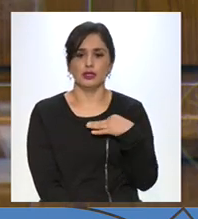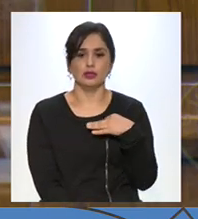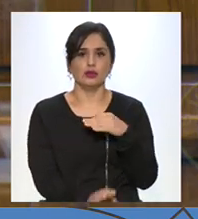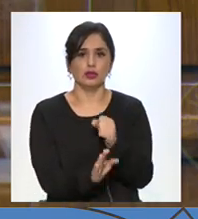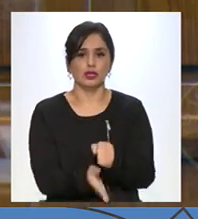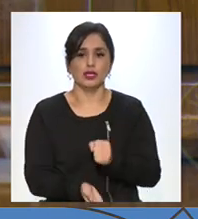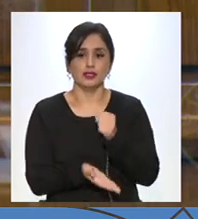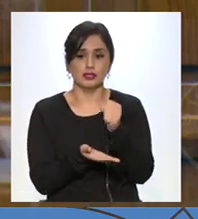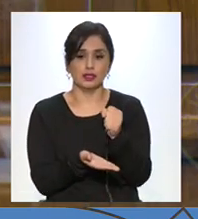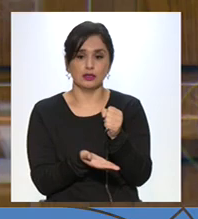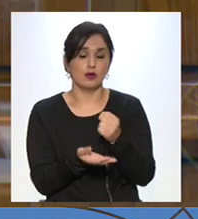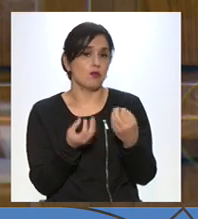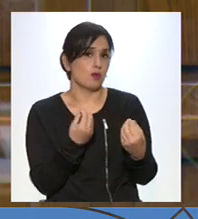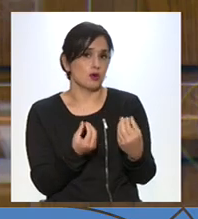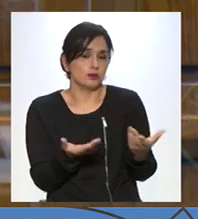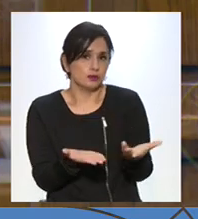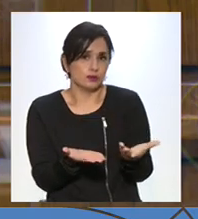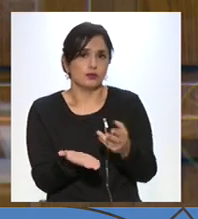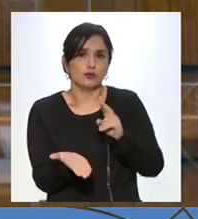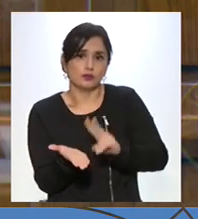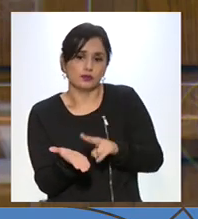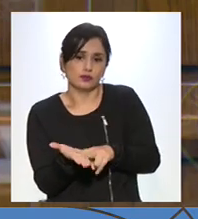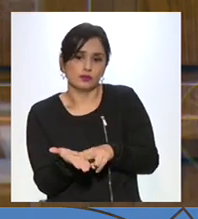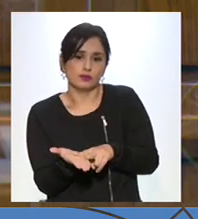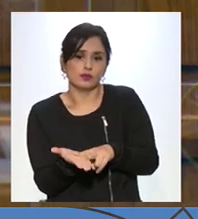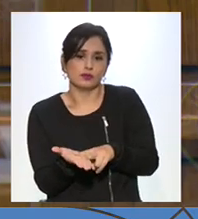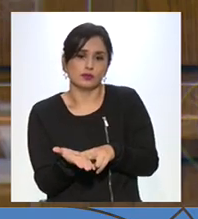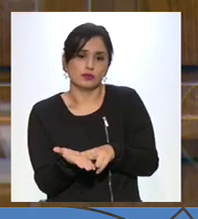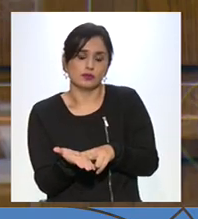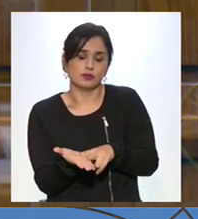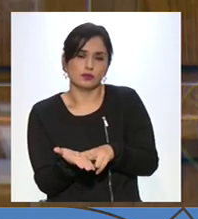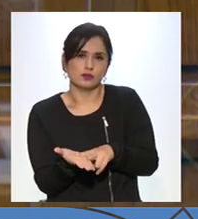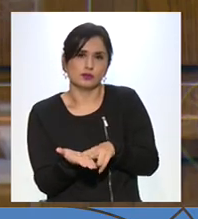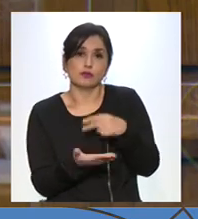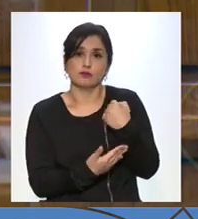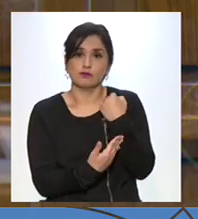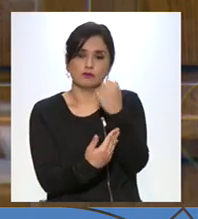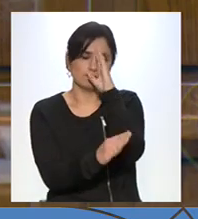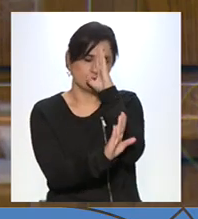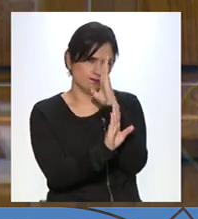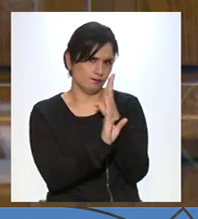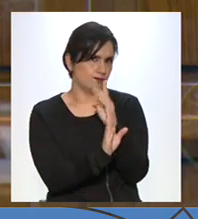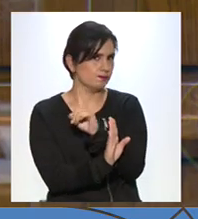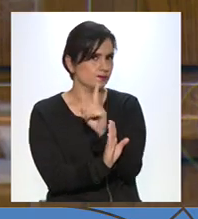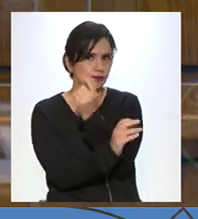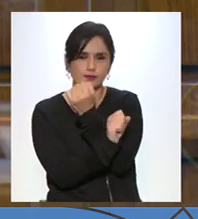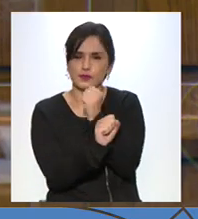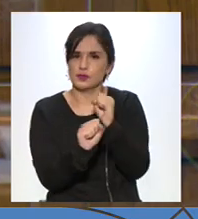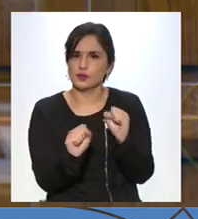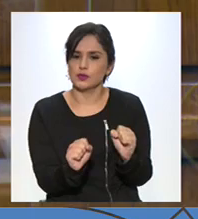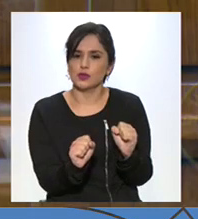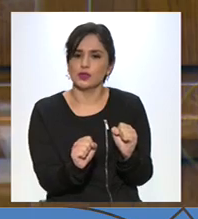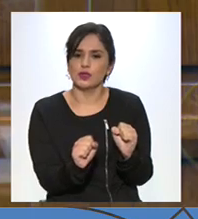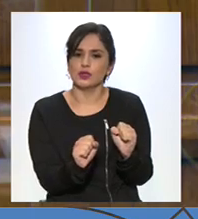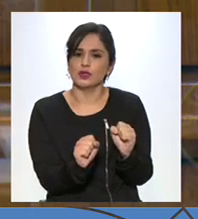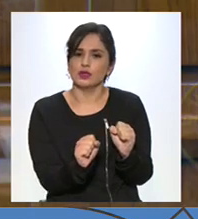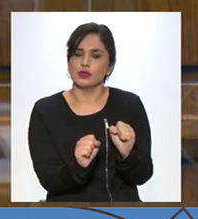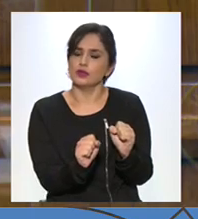Hacienda de la época, dice, bueno, es verdad, las ayudas directas no han sido capaces